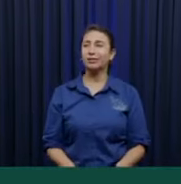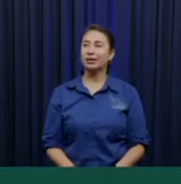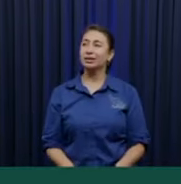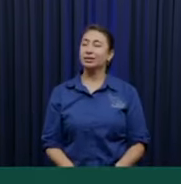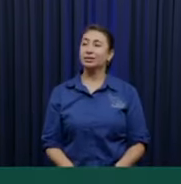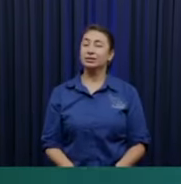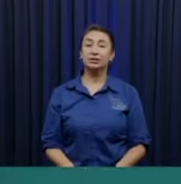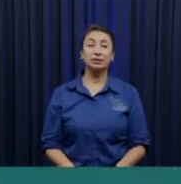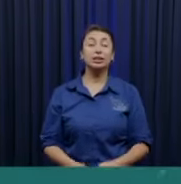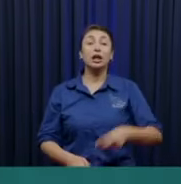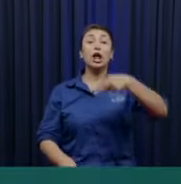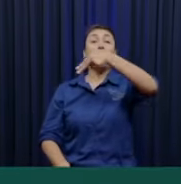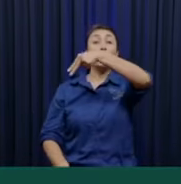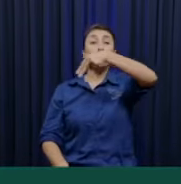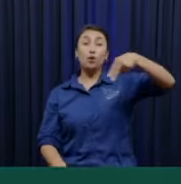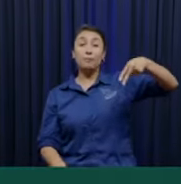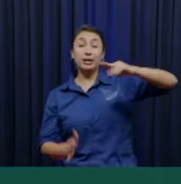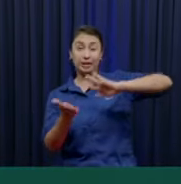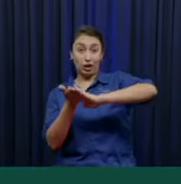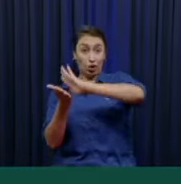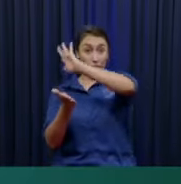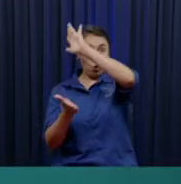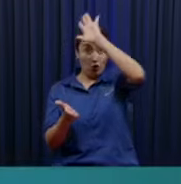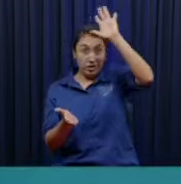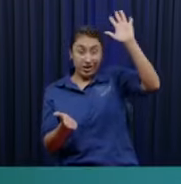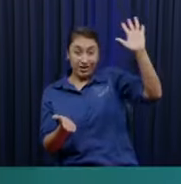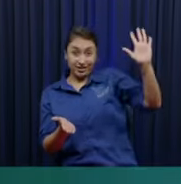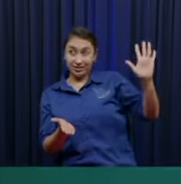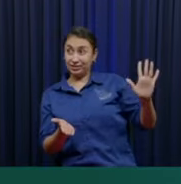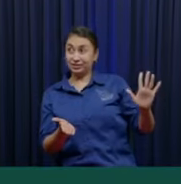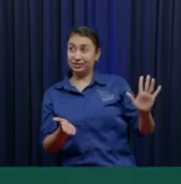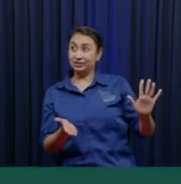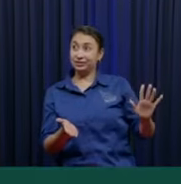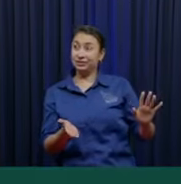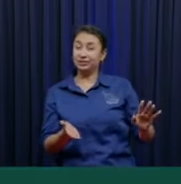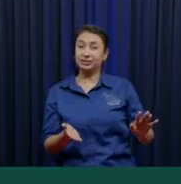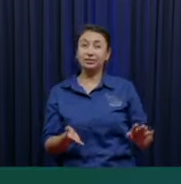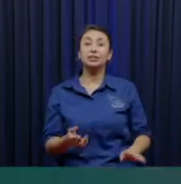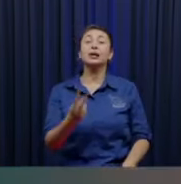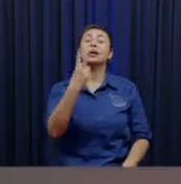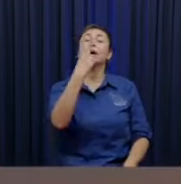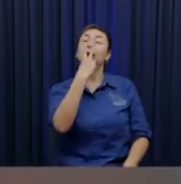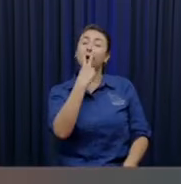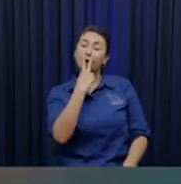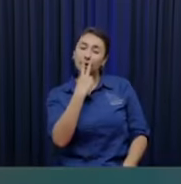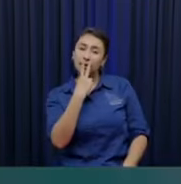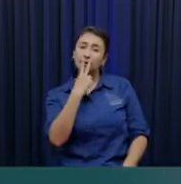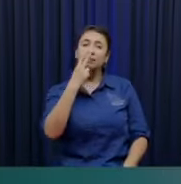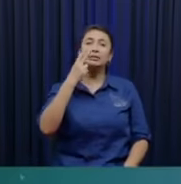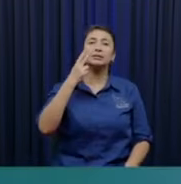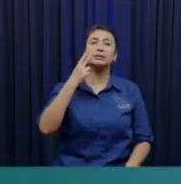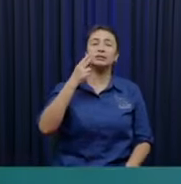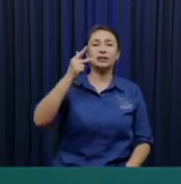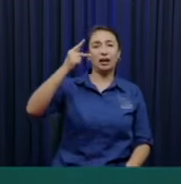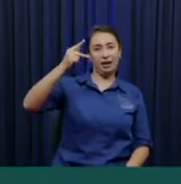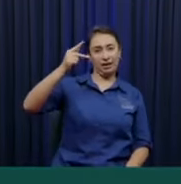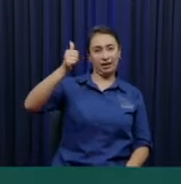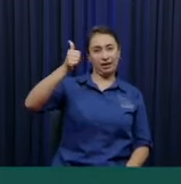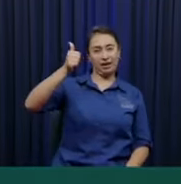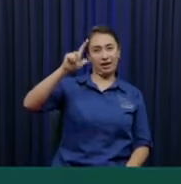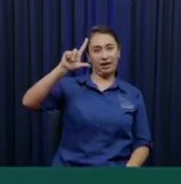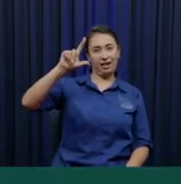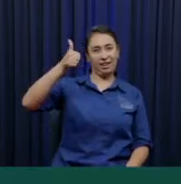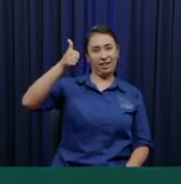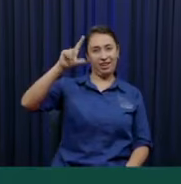decir alabanza. Esta palabra, bueno, se lo voy a poner aquí ahora más legible, ya no en